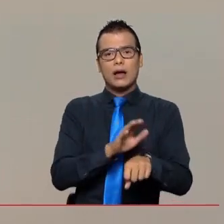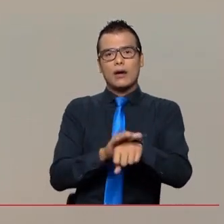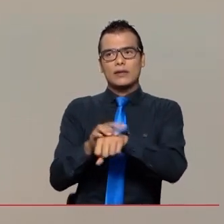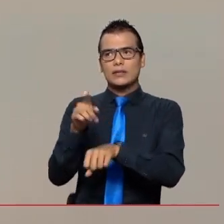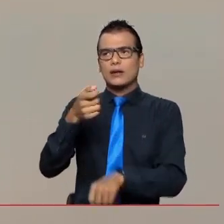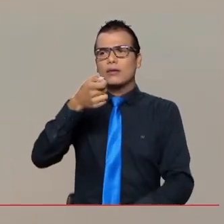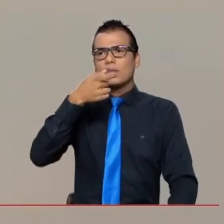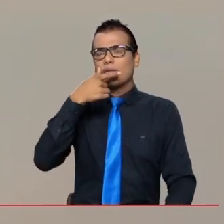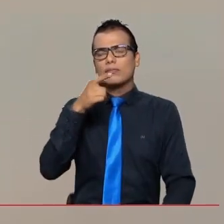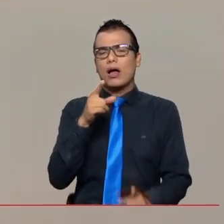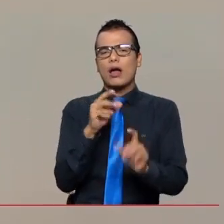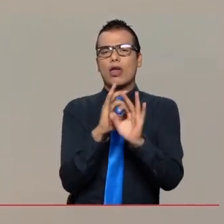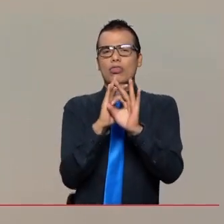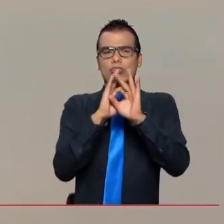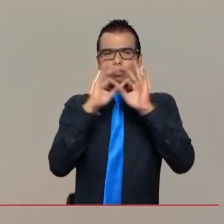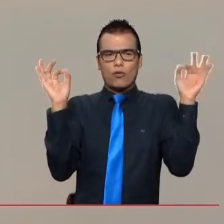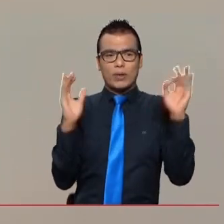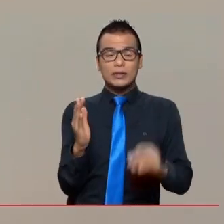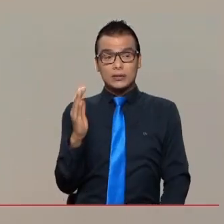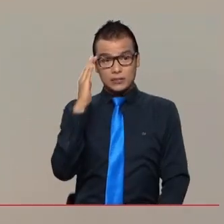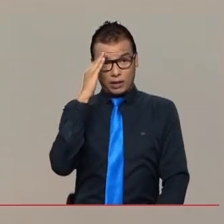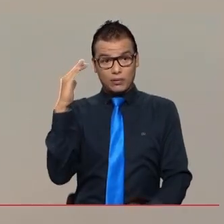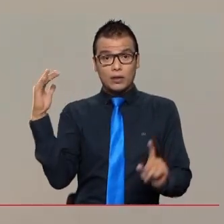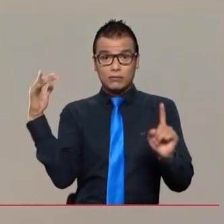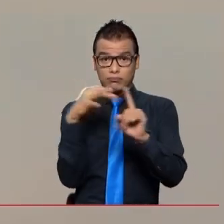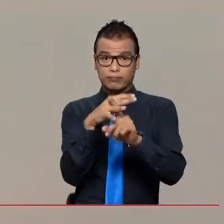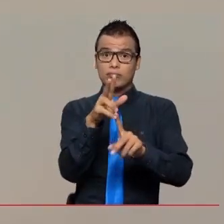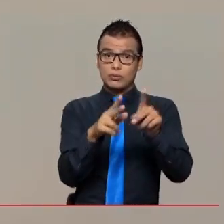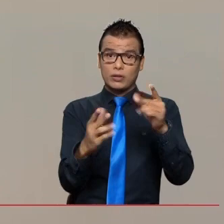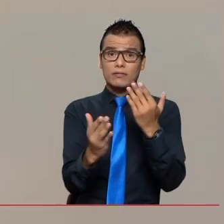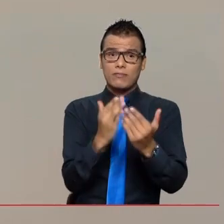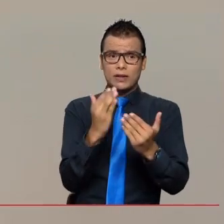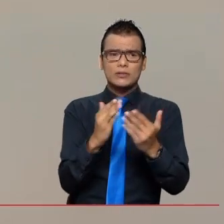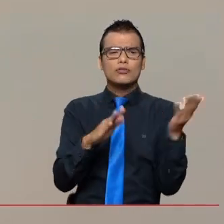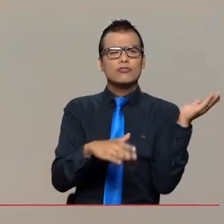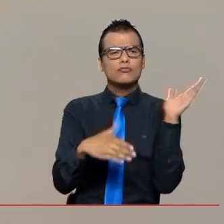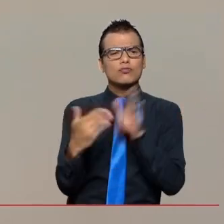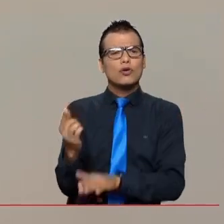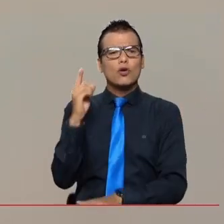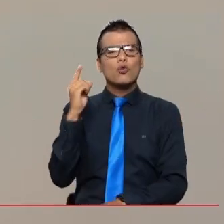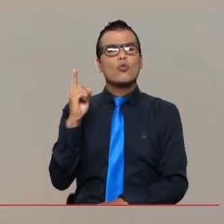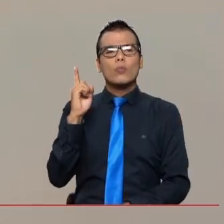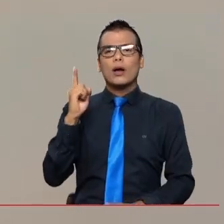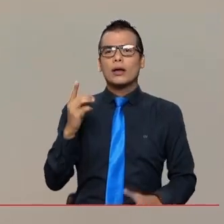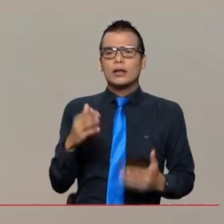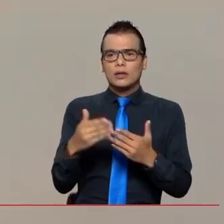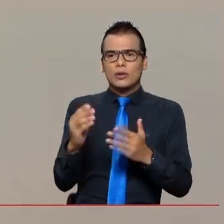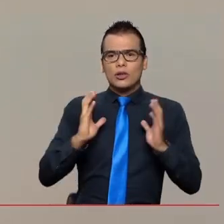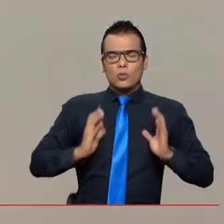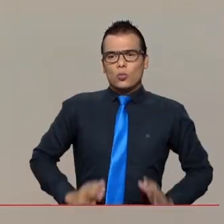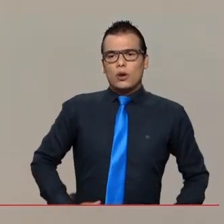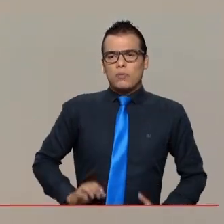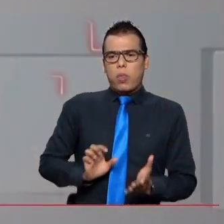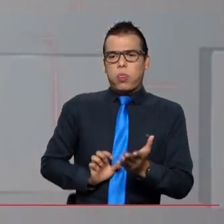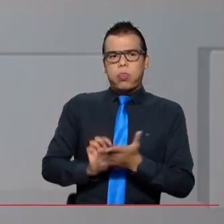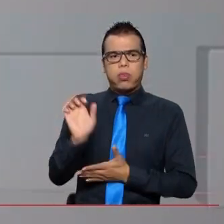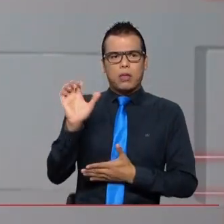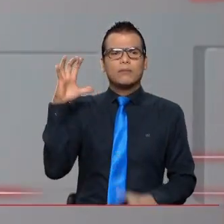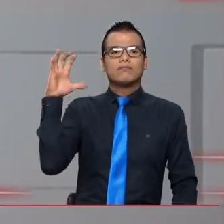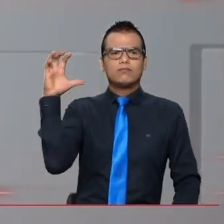que están al riesgo de morir por precisamente no tener acceso a esta